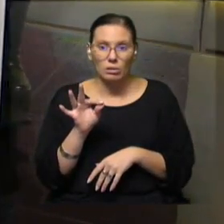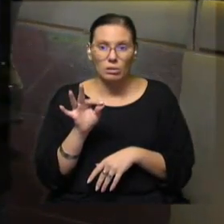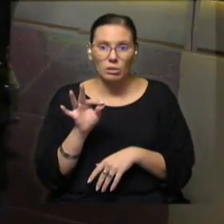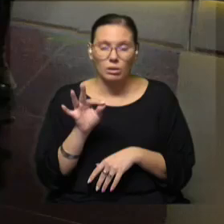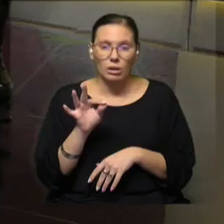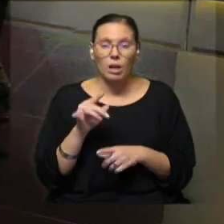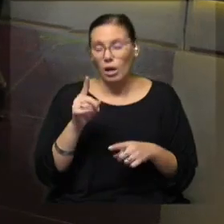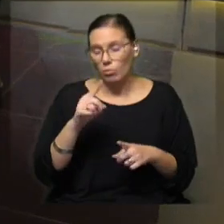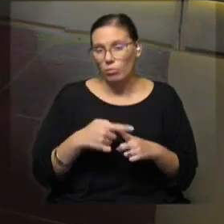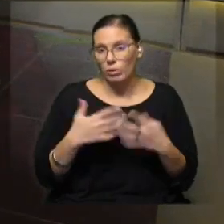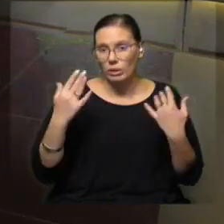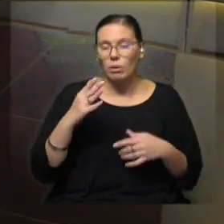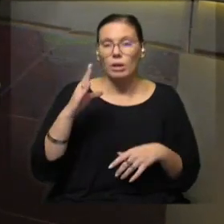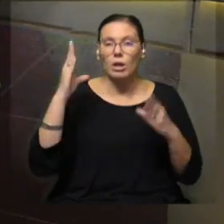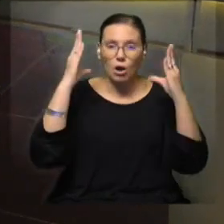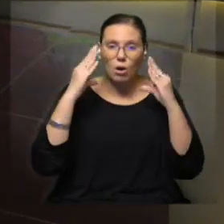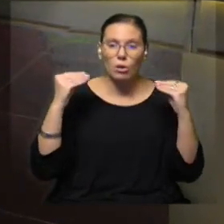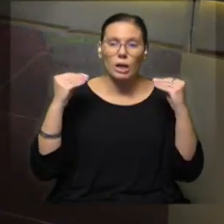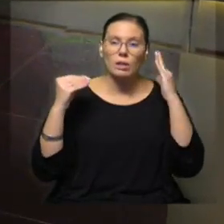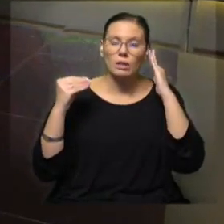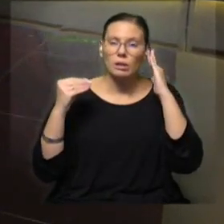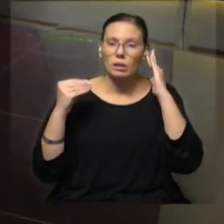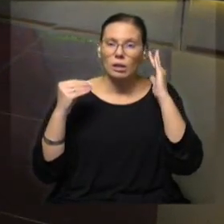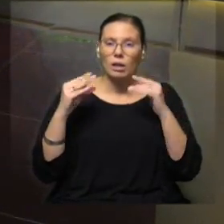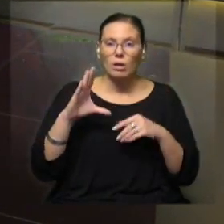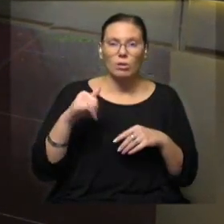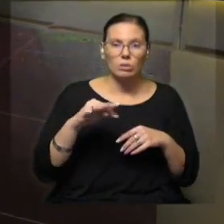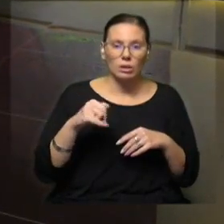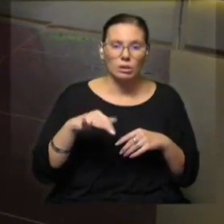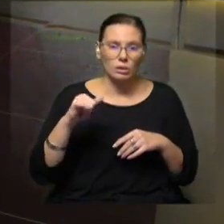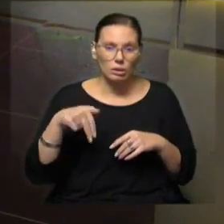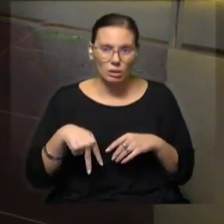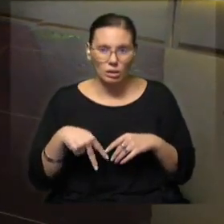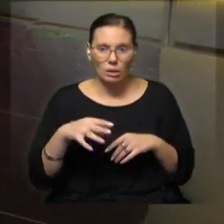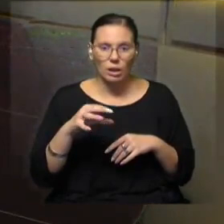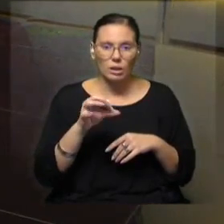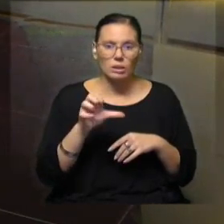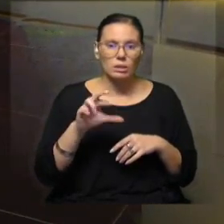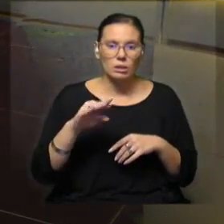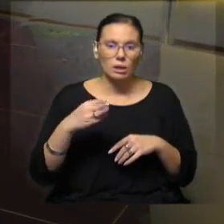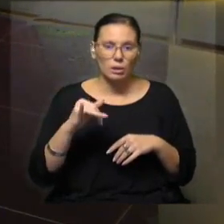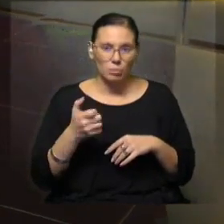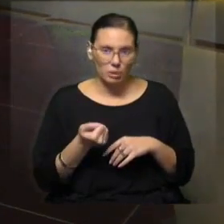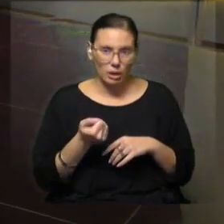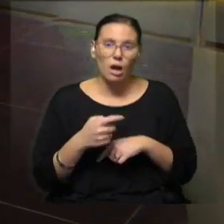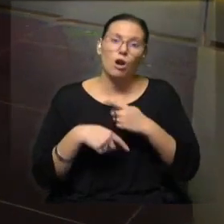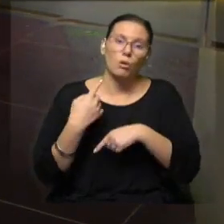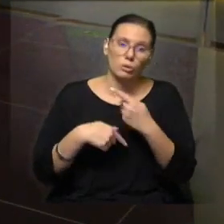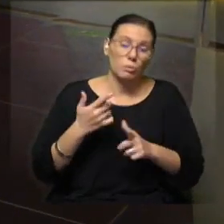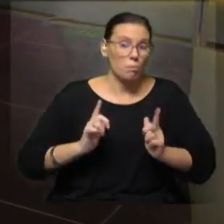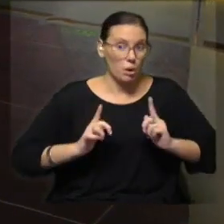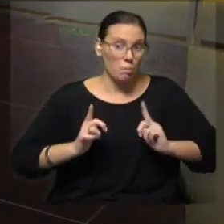Camp Festival en Holanda y para Constantin's Gold Coin en Serbia. Qué y seguimos suena